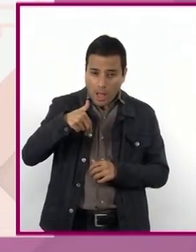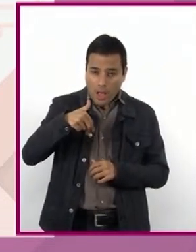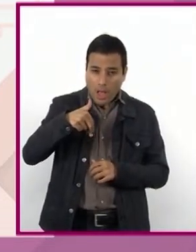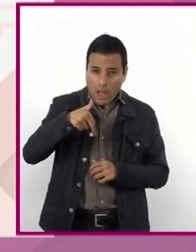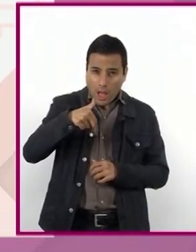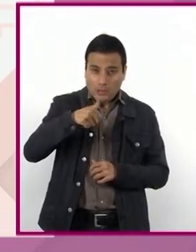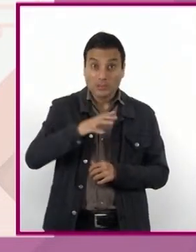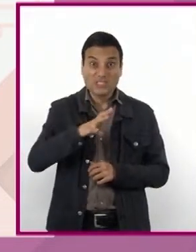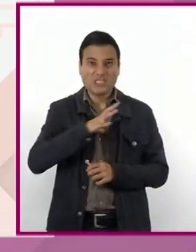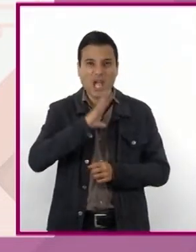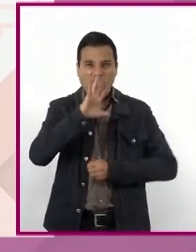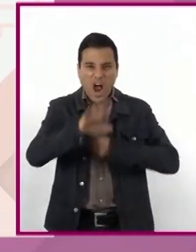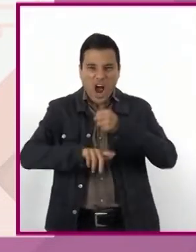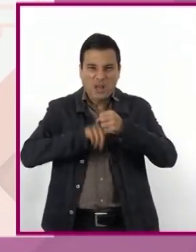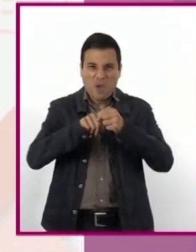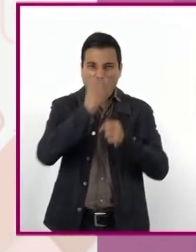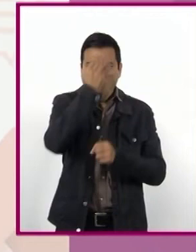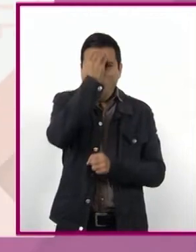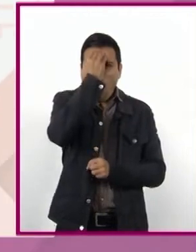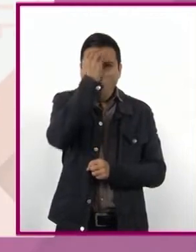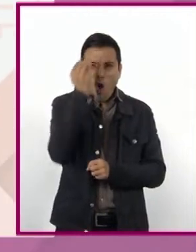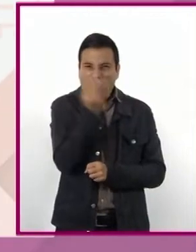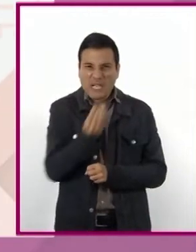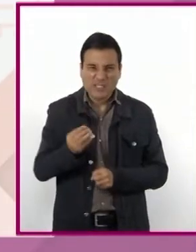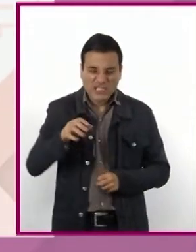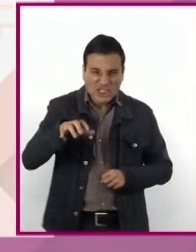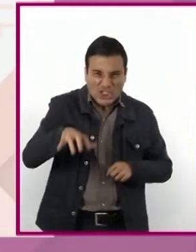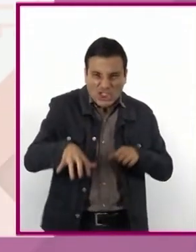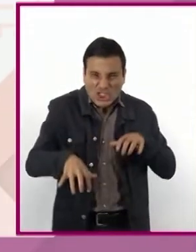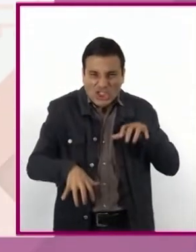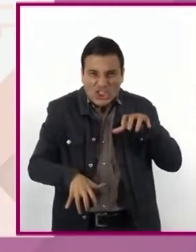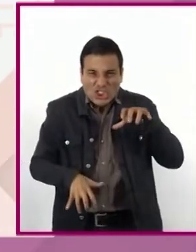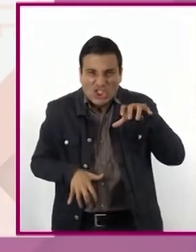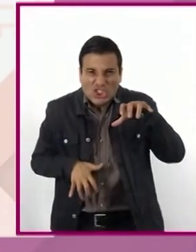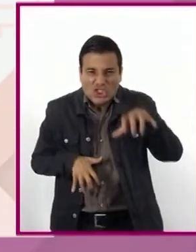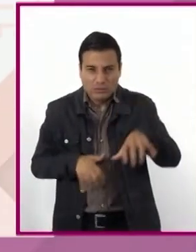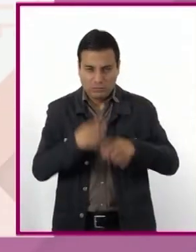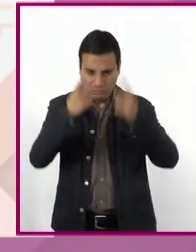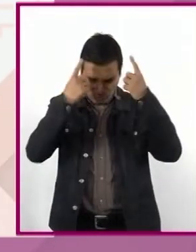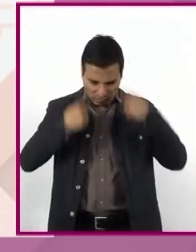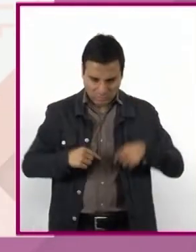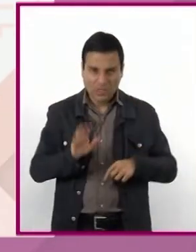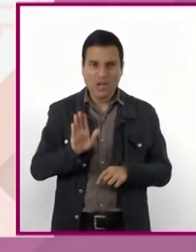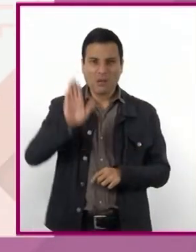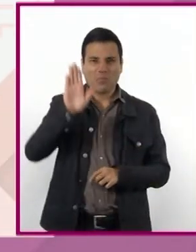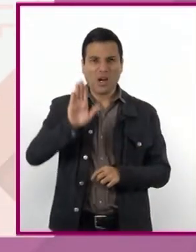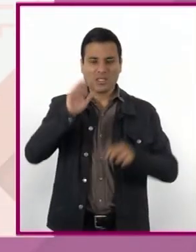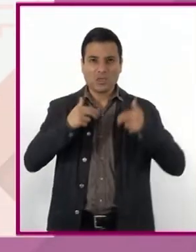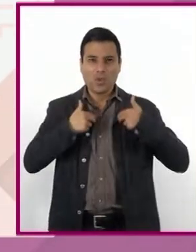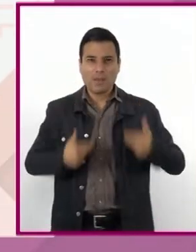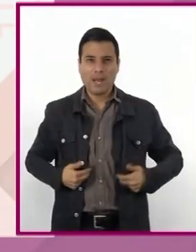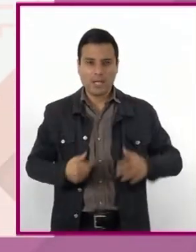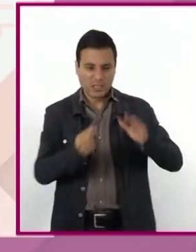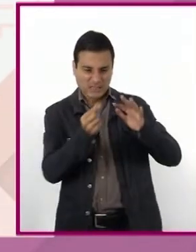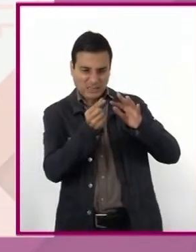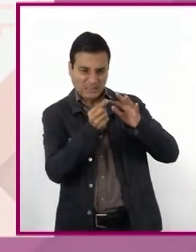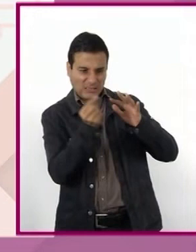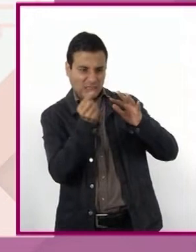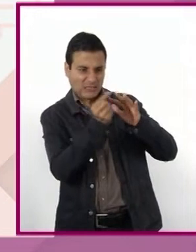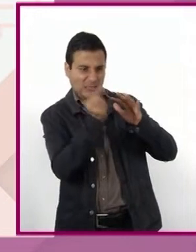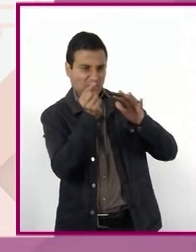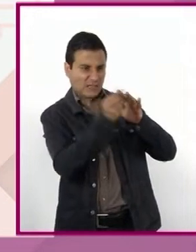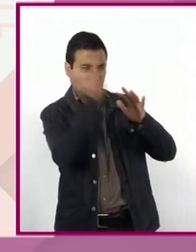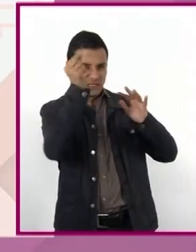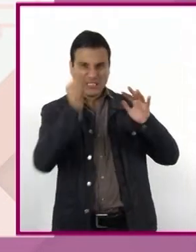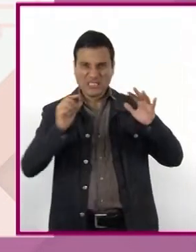con bestias horrendas, con características como humanas, con largas garras, más grandes que cualquier